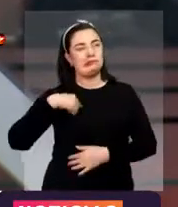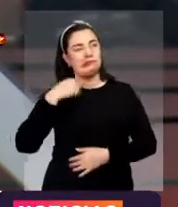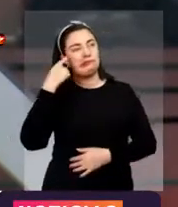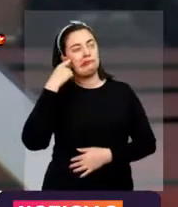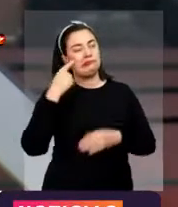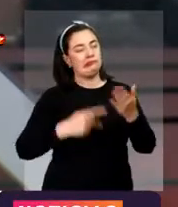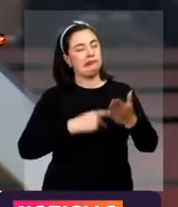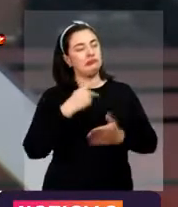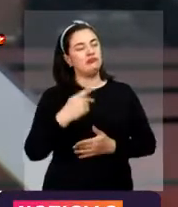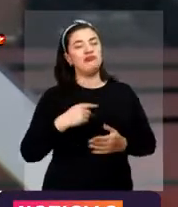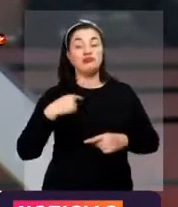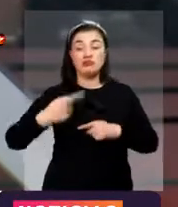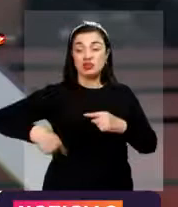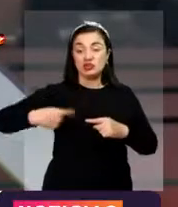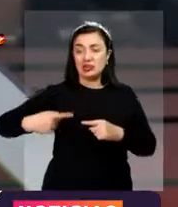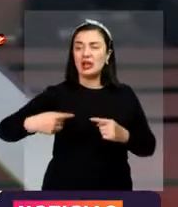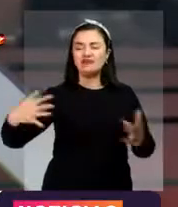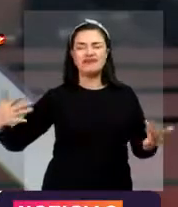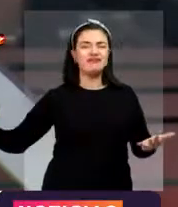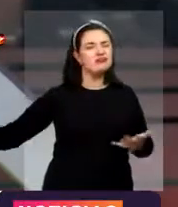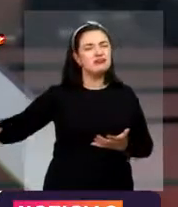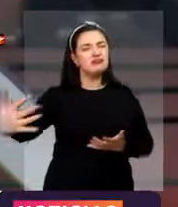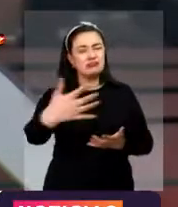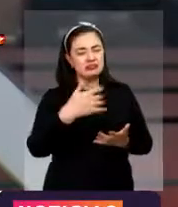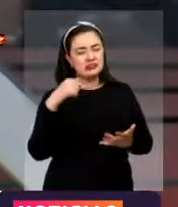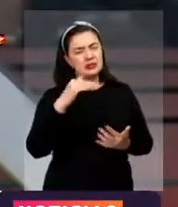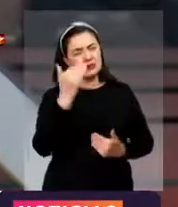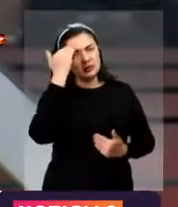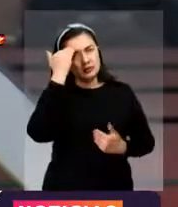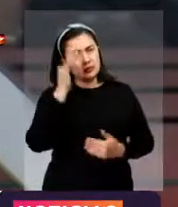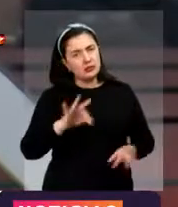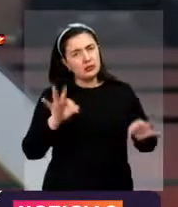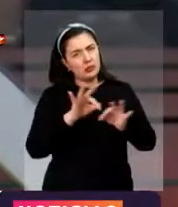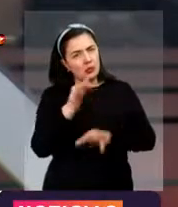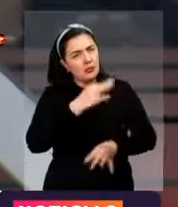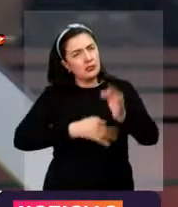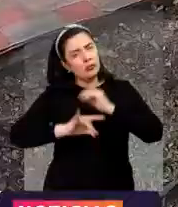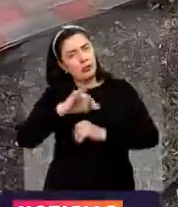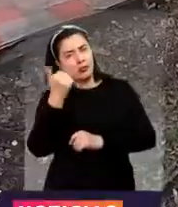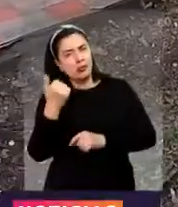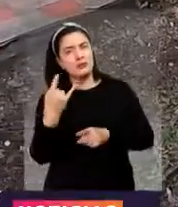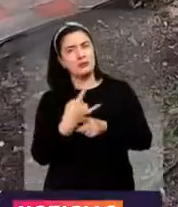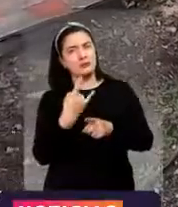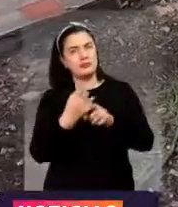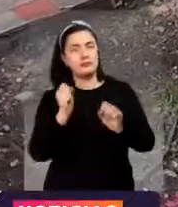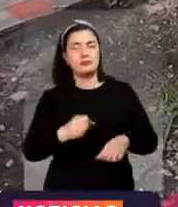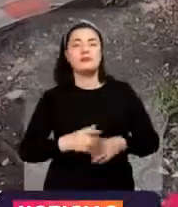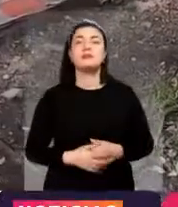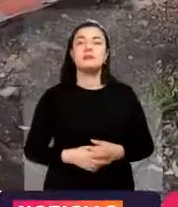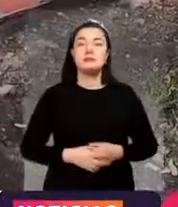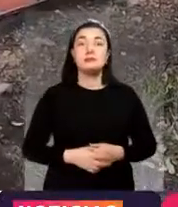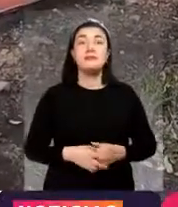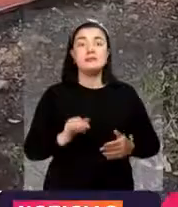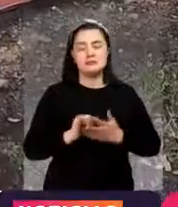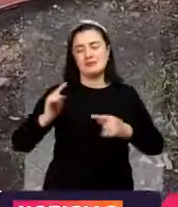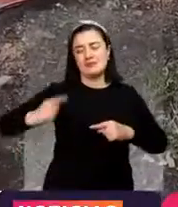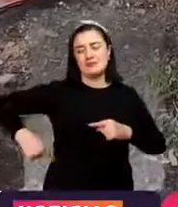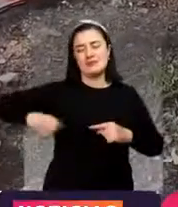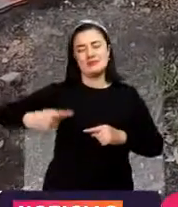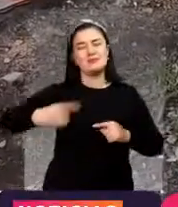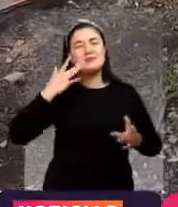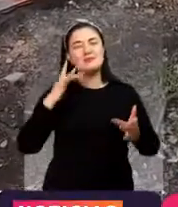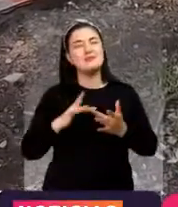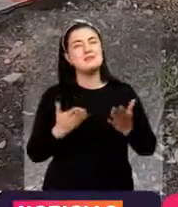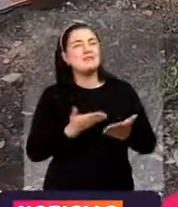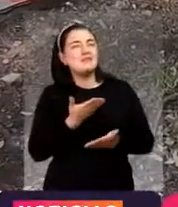para generar conciencia sobre cómo estos artefactos pueden tener un segundo uso. La Llantatón es una propuesta de manejo